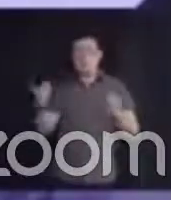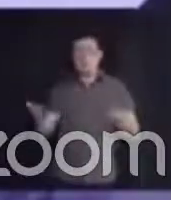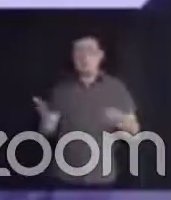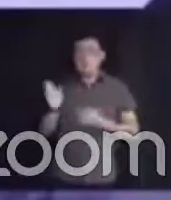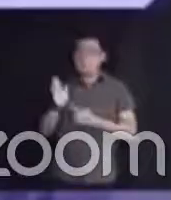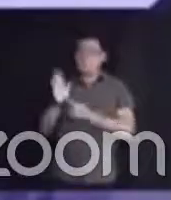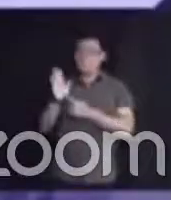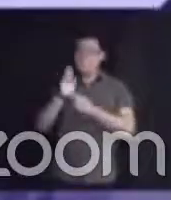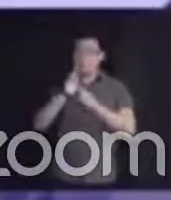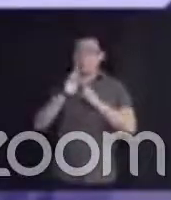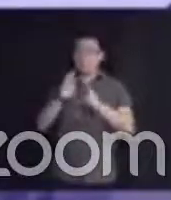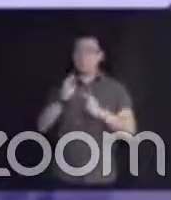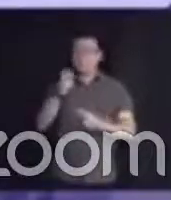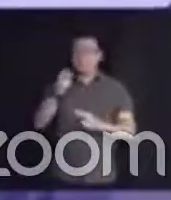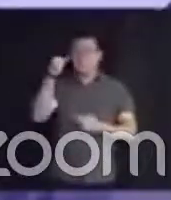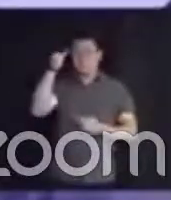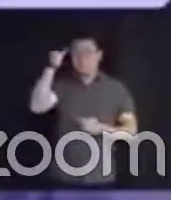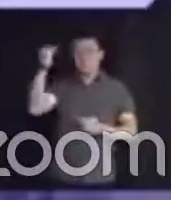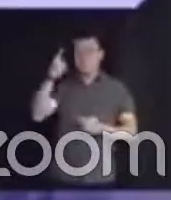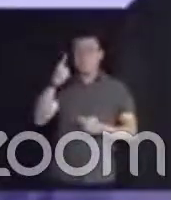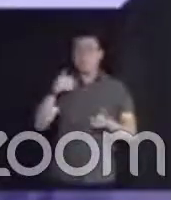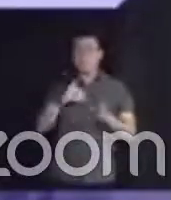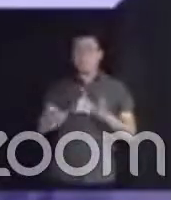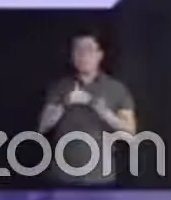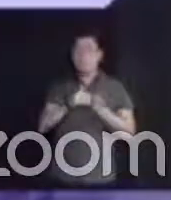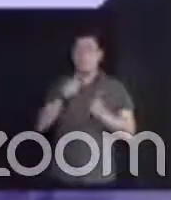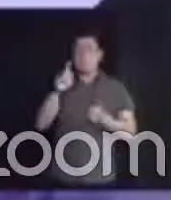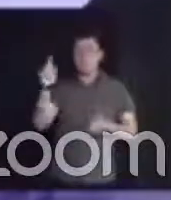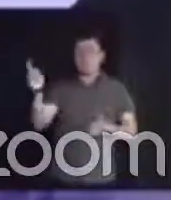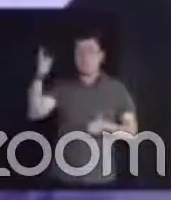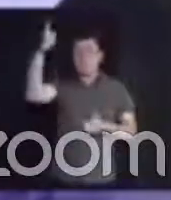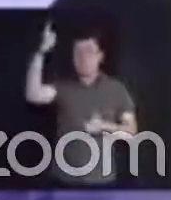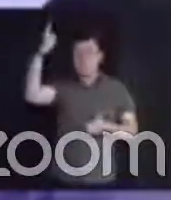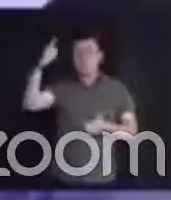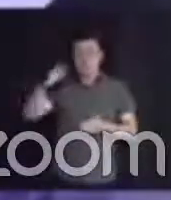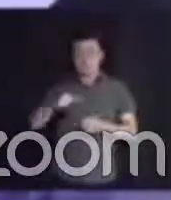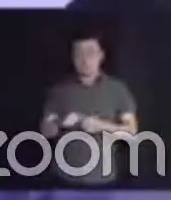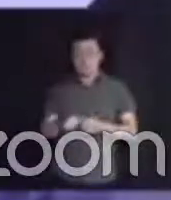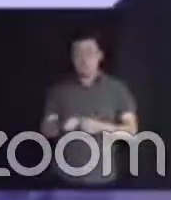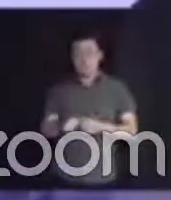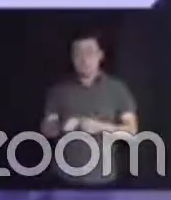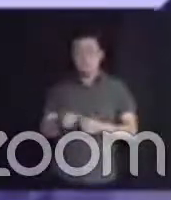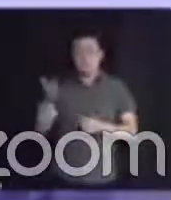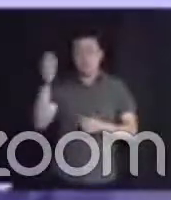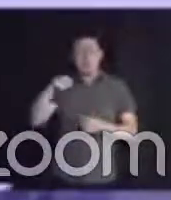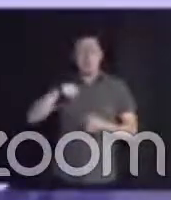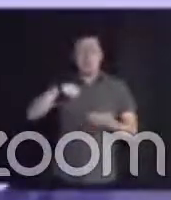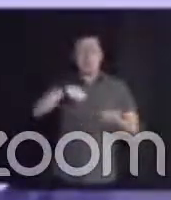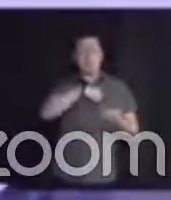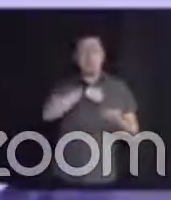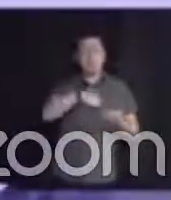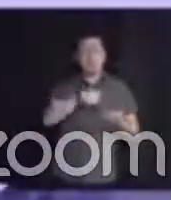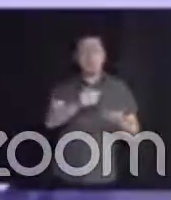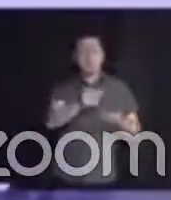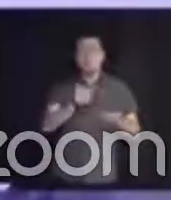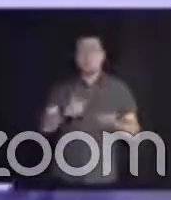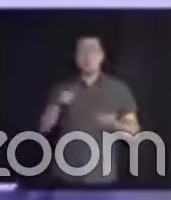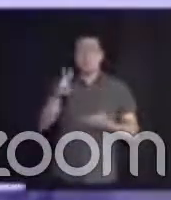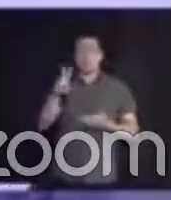el resultado. Imagínense, $1,000,000. En la cleaner donde yo planchaba me pagaban